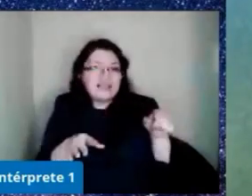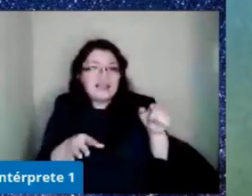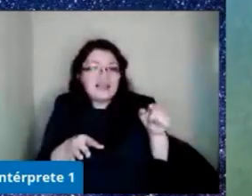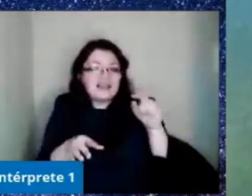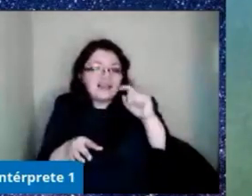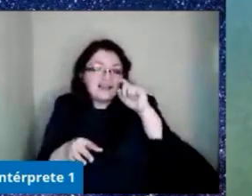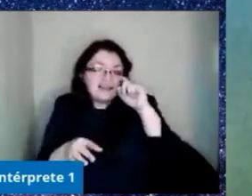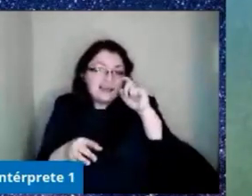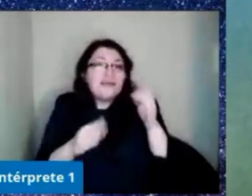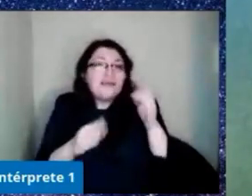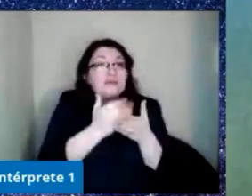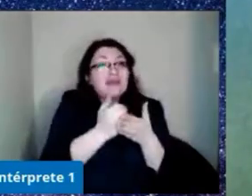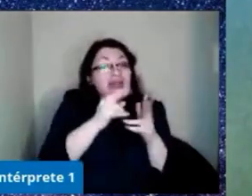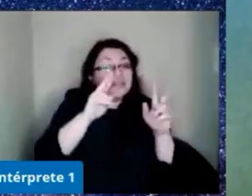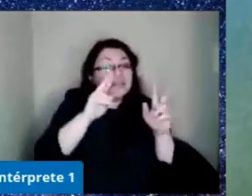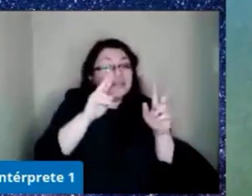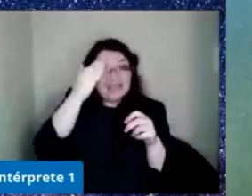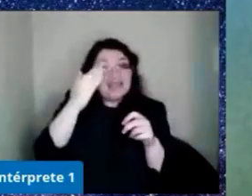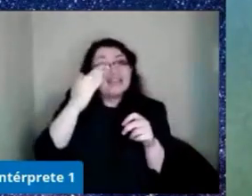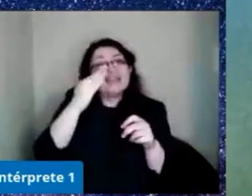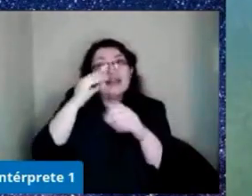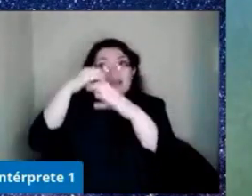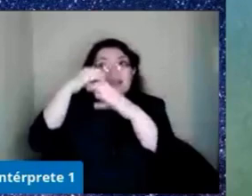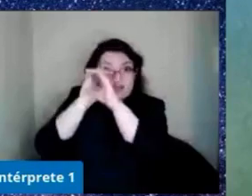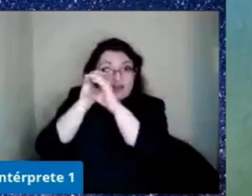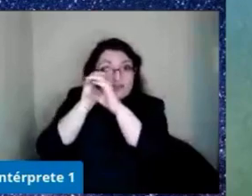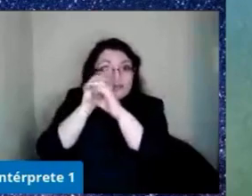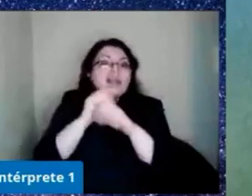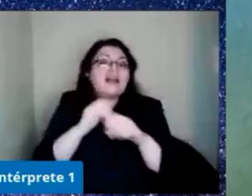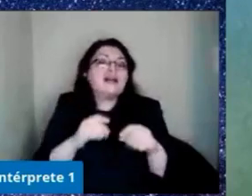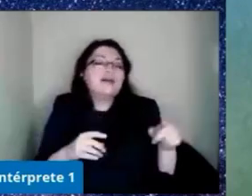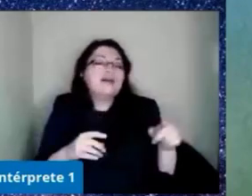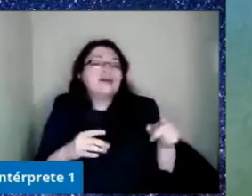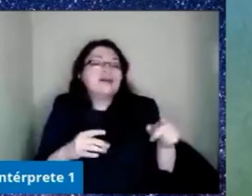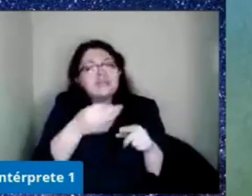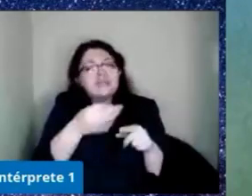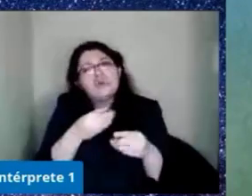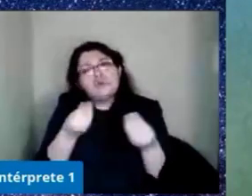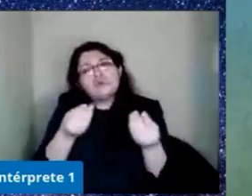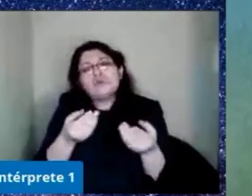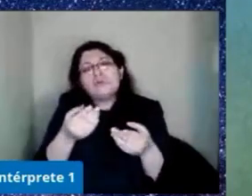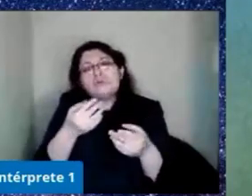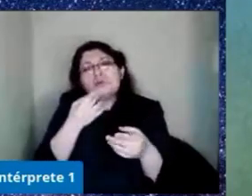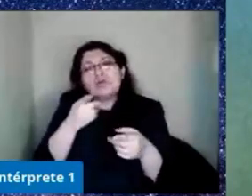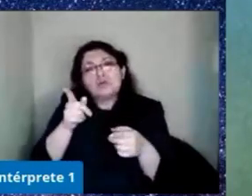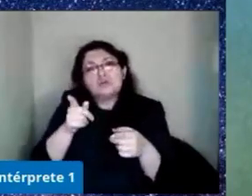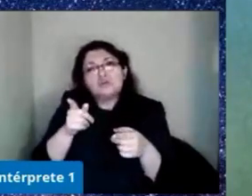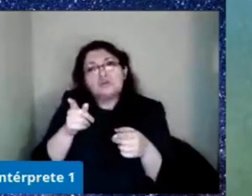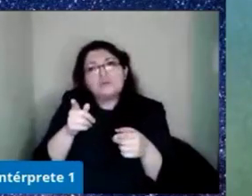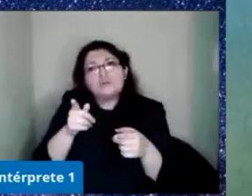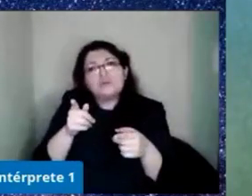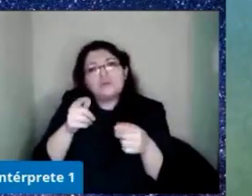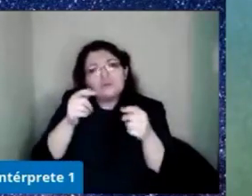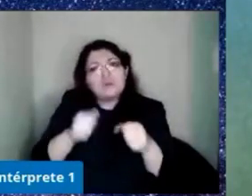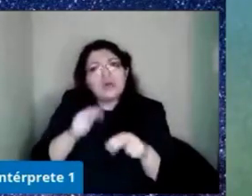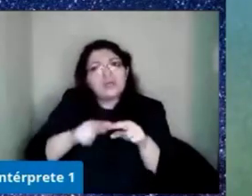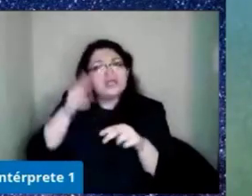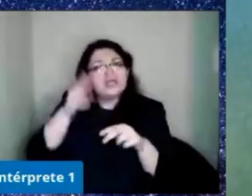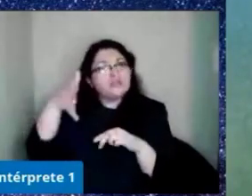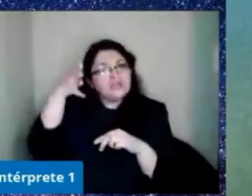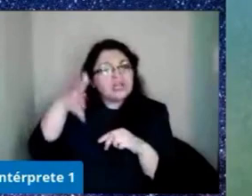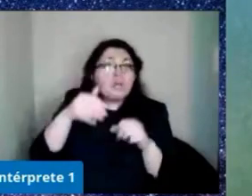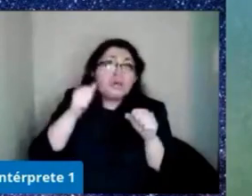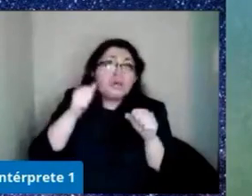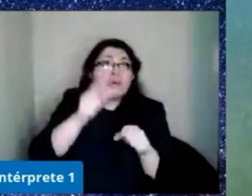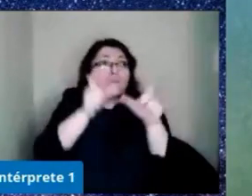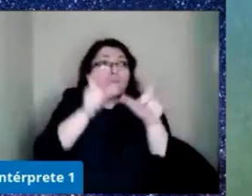el Día de la Astronomía del 2016, viene y me dice, bueno, ¿por qué no haces una charla para público poco tradicional, como adultos mayores